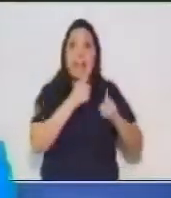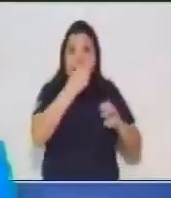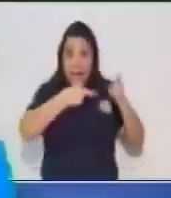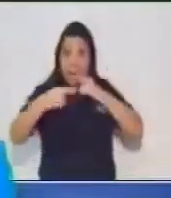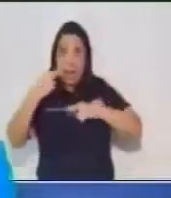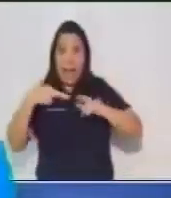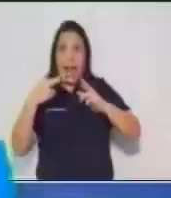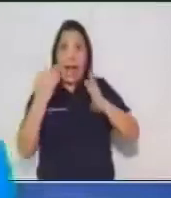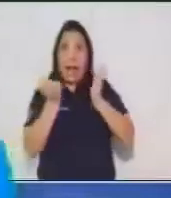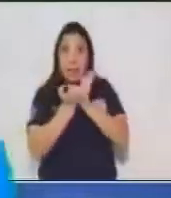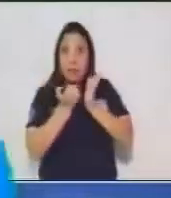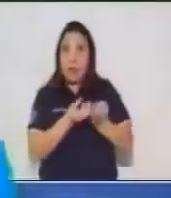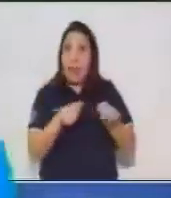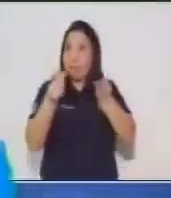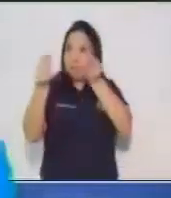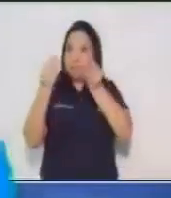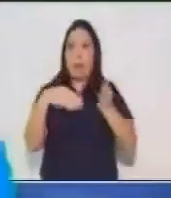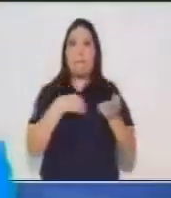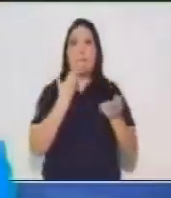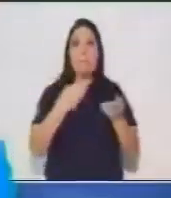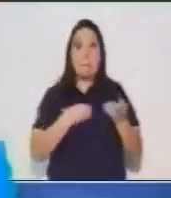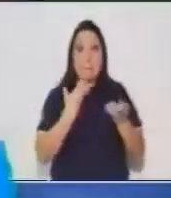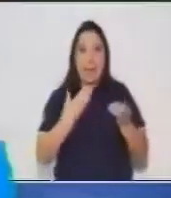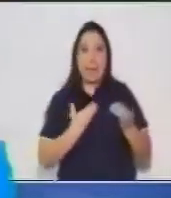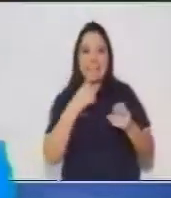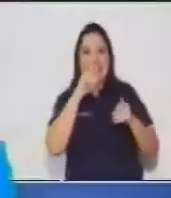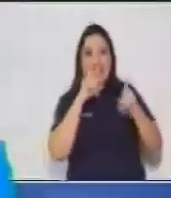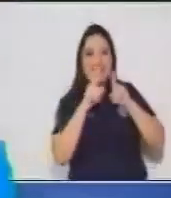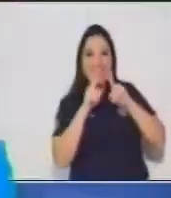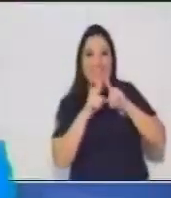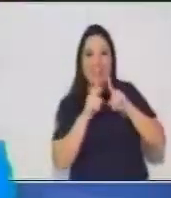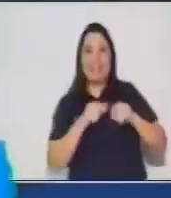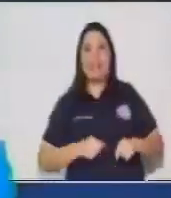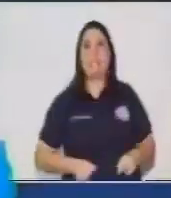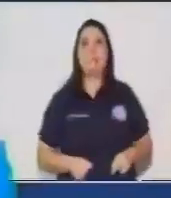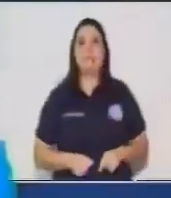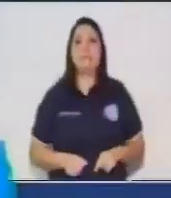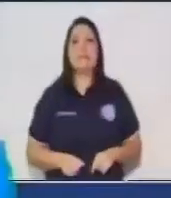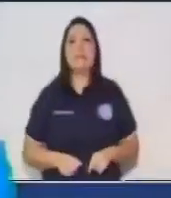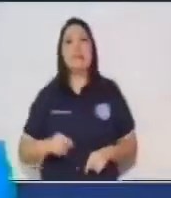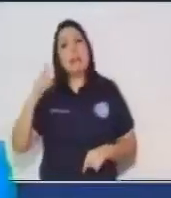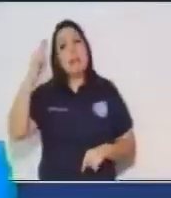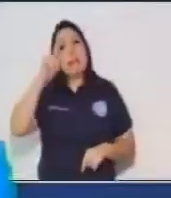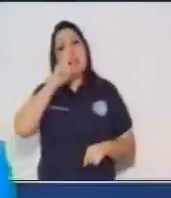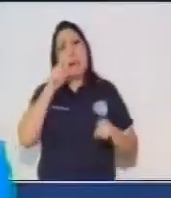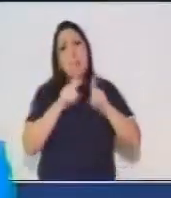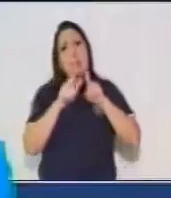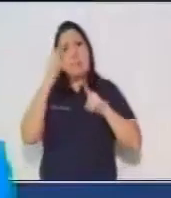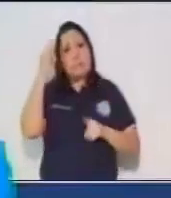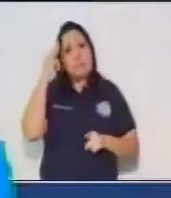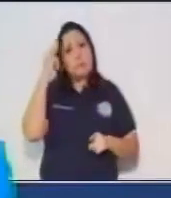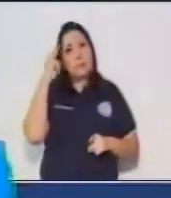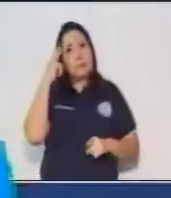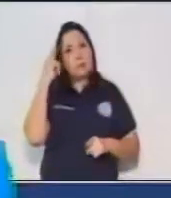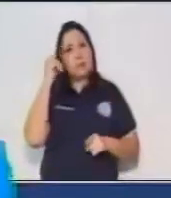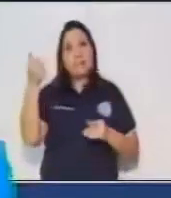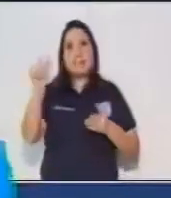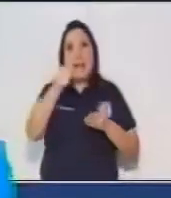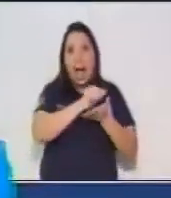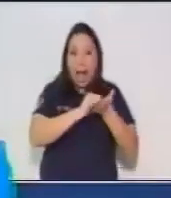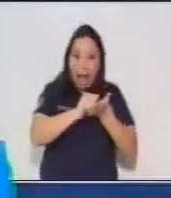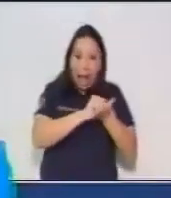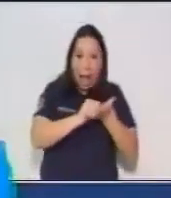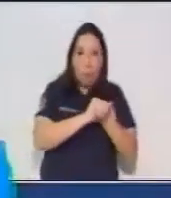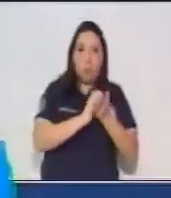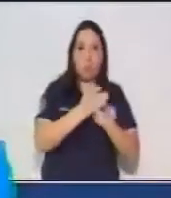en tus establecimientos educativos cuando se te solicite. Y también te recomendamos que te laves muy